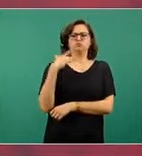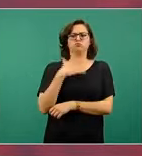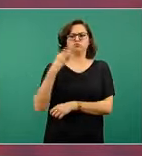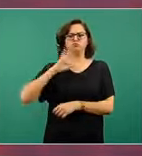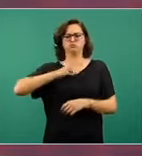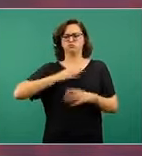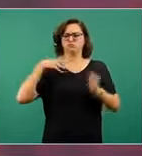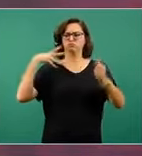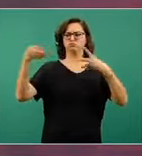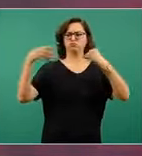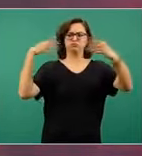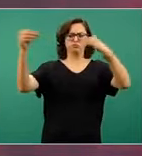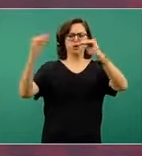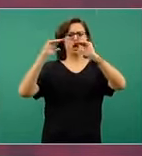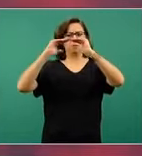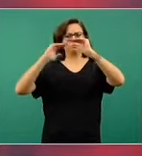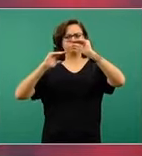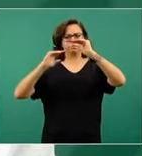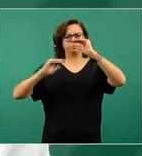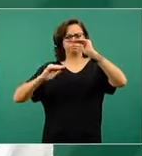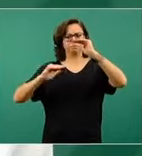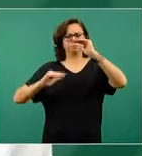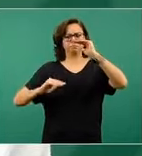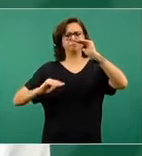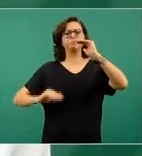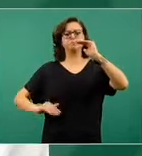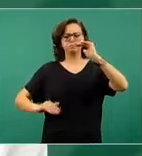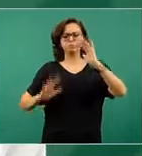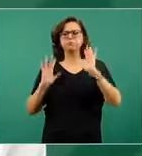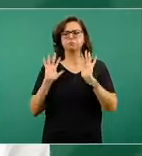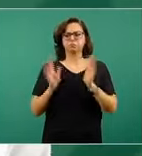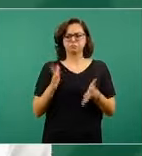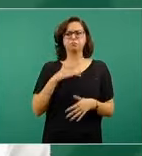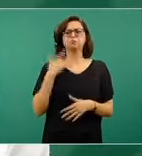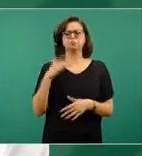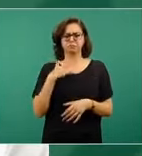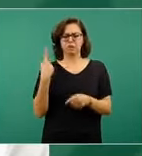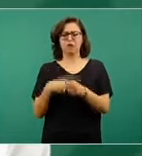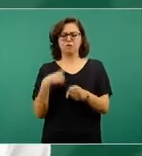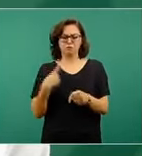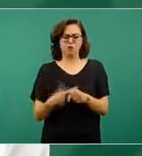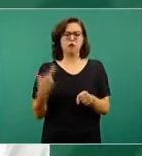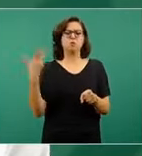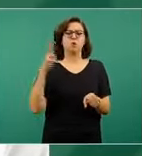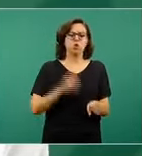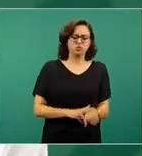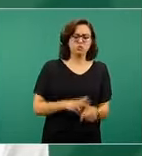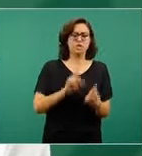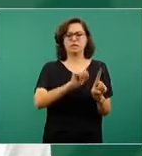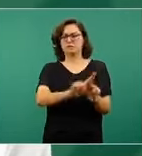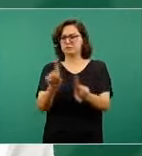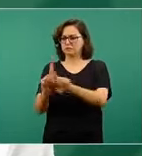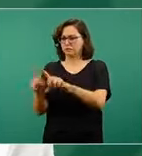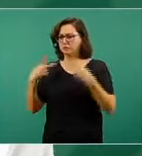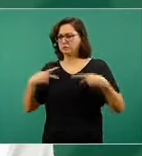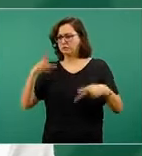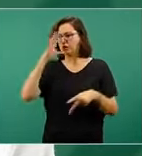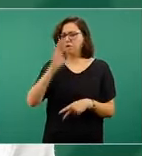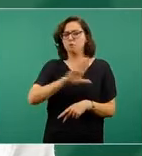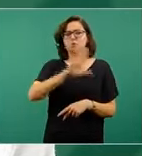tendencia al descenso, de una tendencia a la reducción en el número de casos, enfermos, hospitalizados y desde luego de